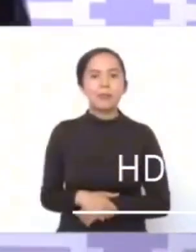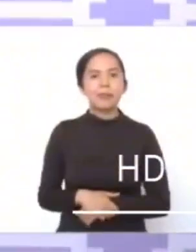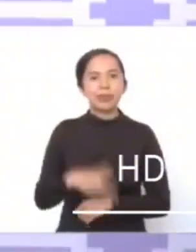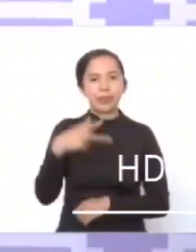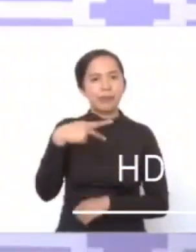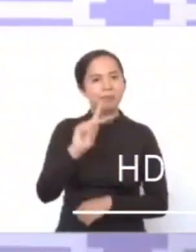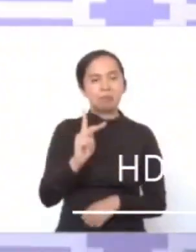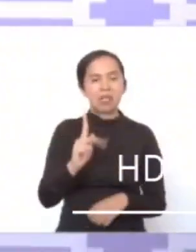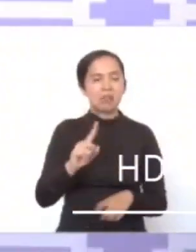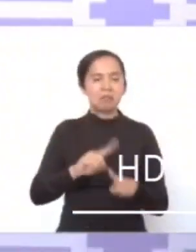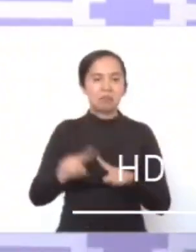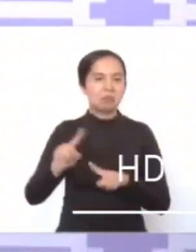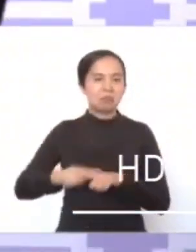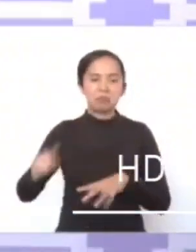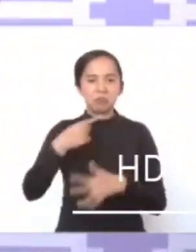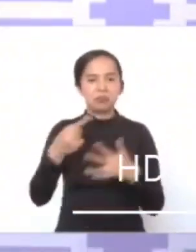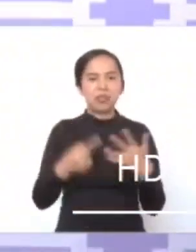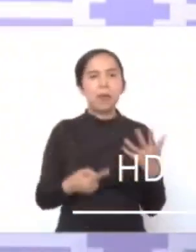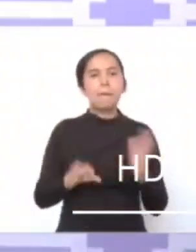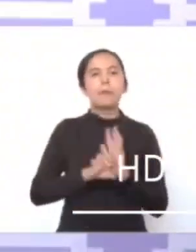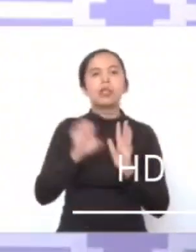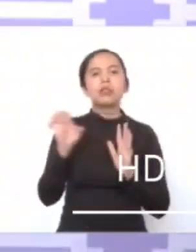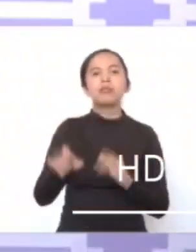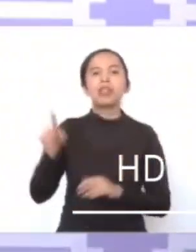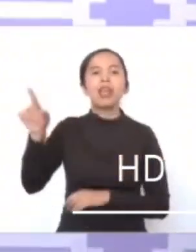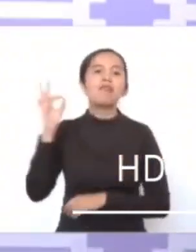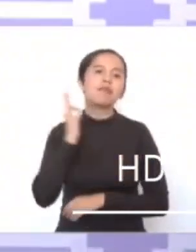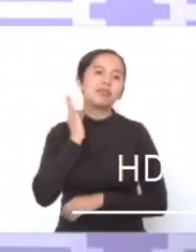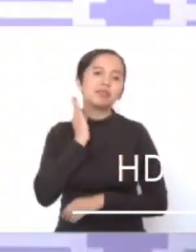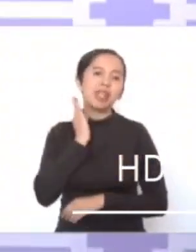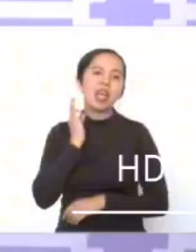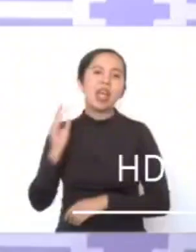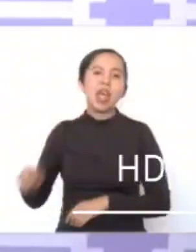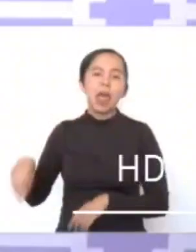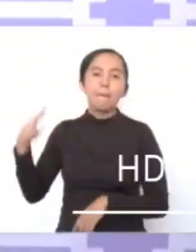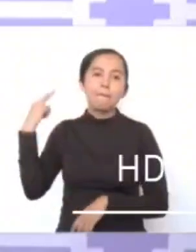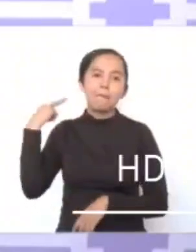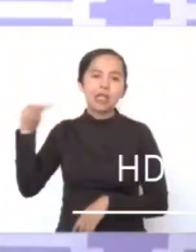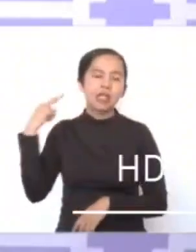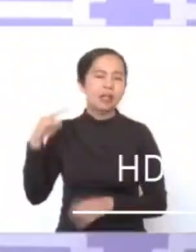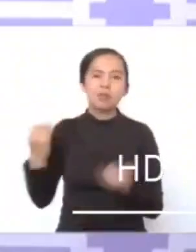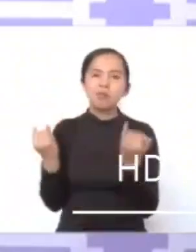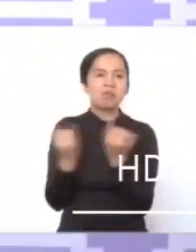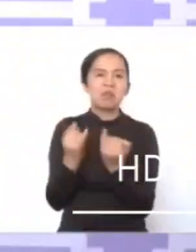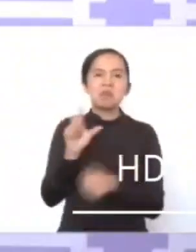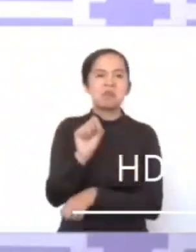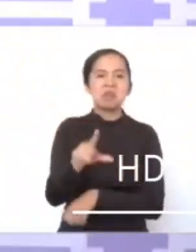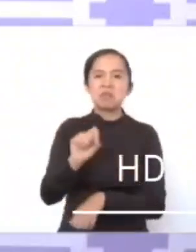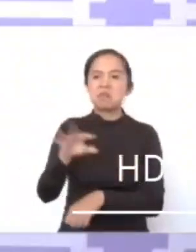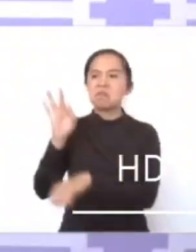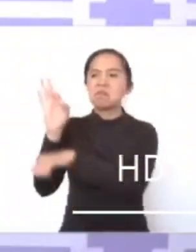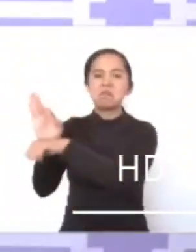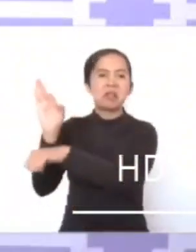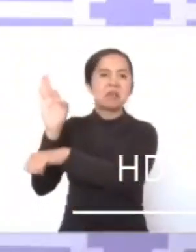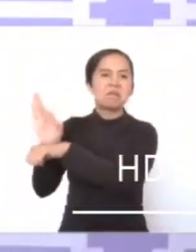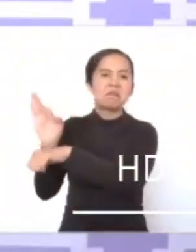Pero ha habido otros casos, como un fiscal de Veracruz, cómo lo defendían y defendían y